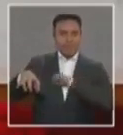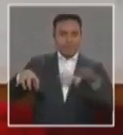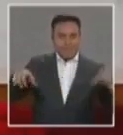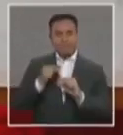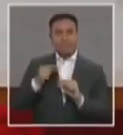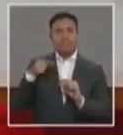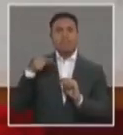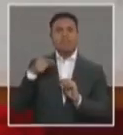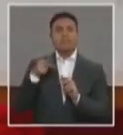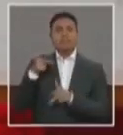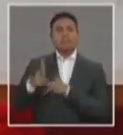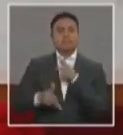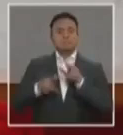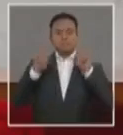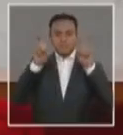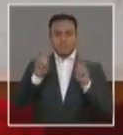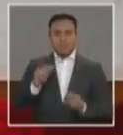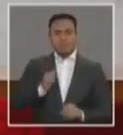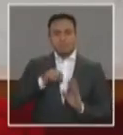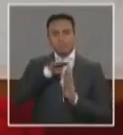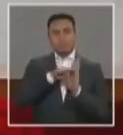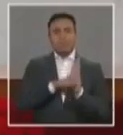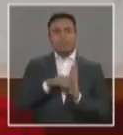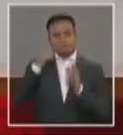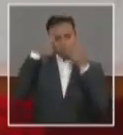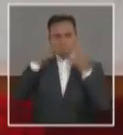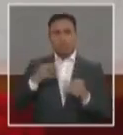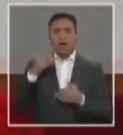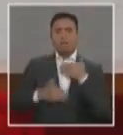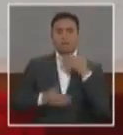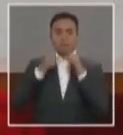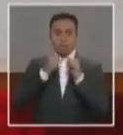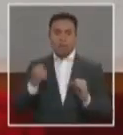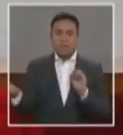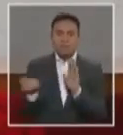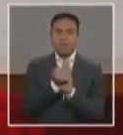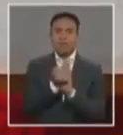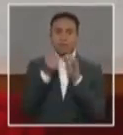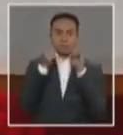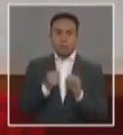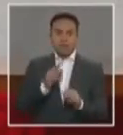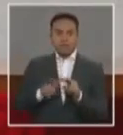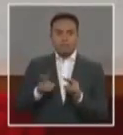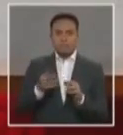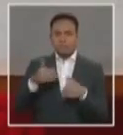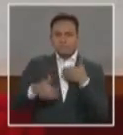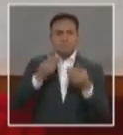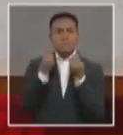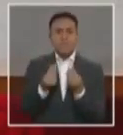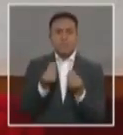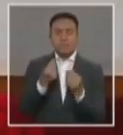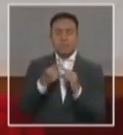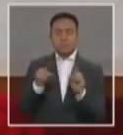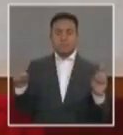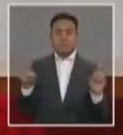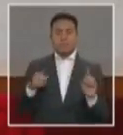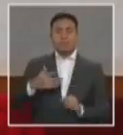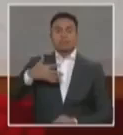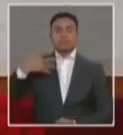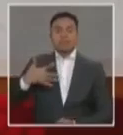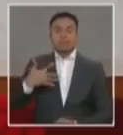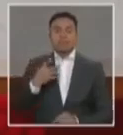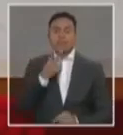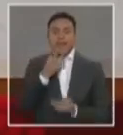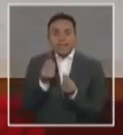cae entre el propio eh gobierno Hoy día hay una división en el gobierno hay una división en el oficialismo y está en entregado